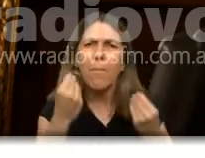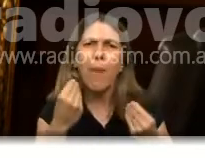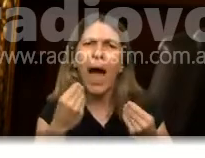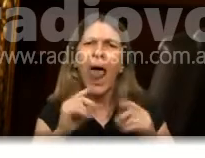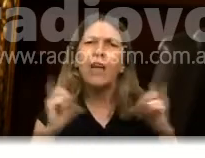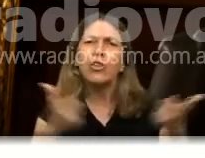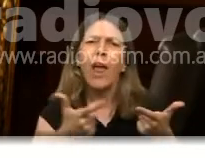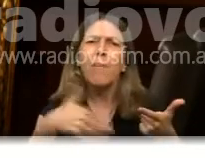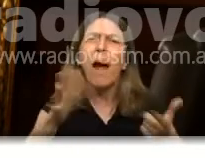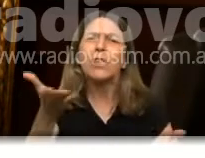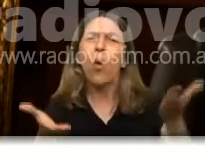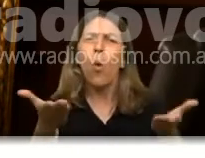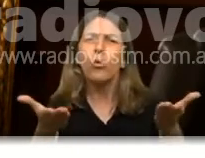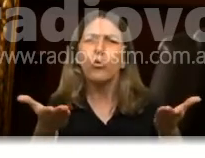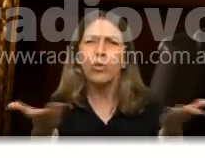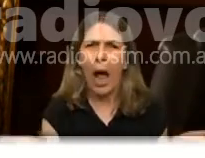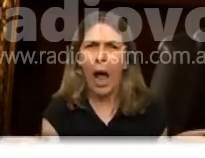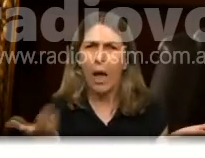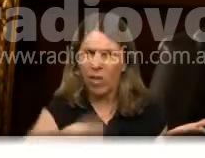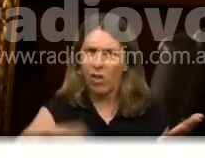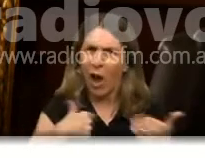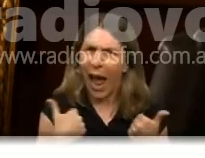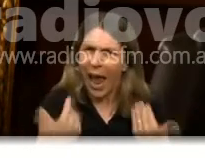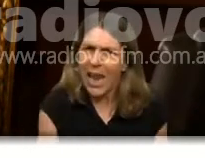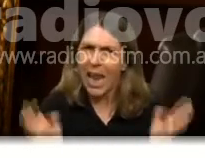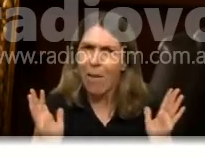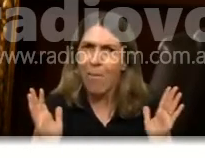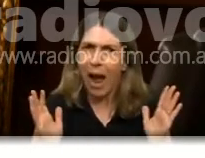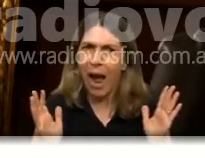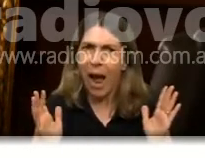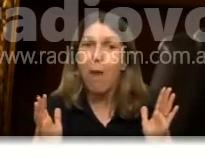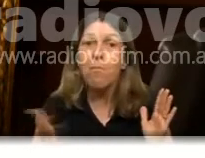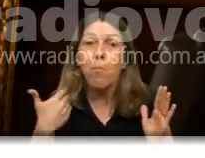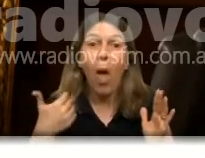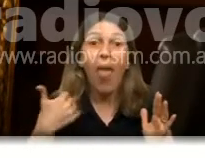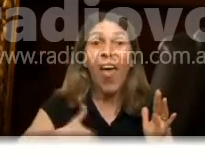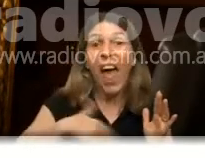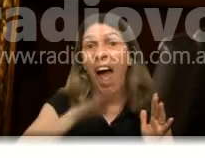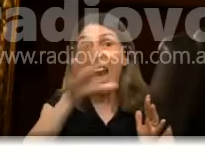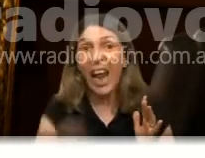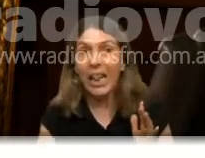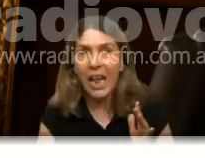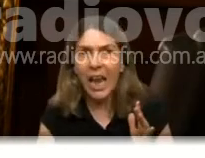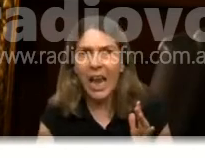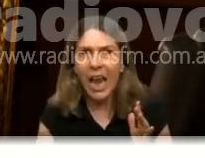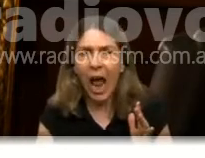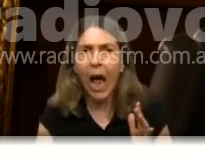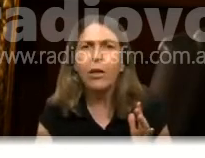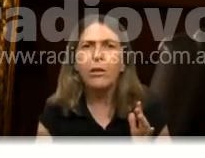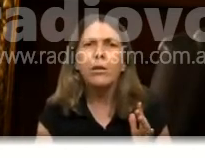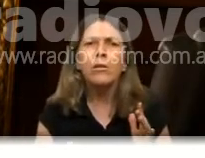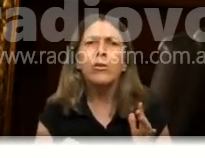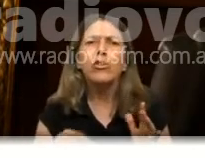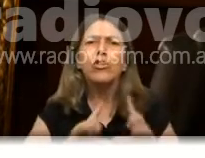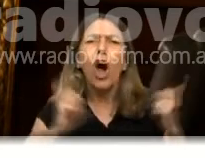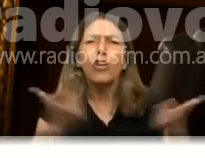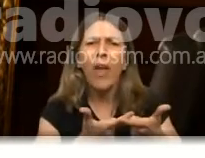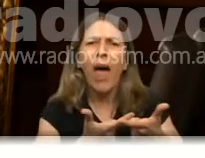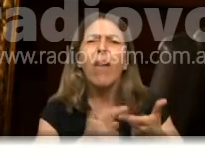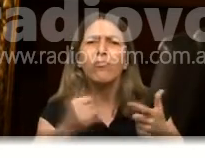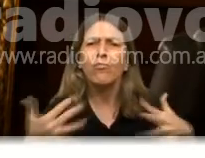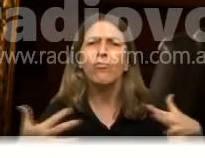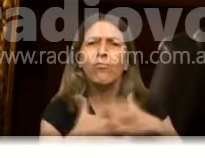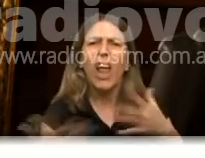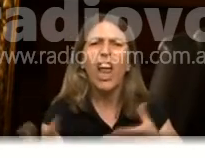justa animémonos a hacer de la argentina una sociedad inclusiva que ponga